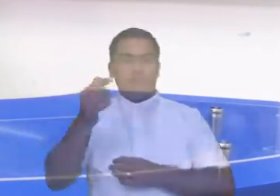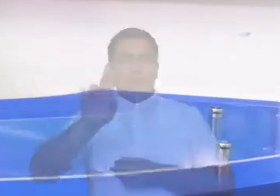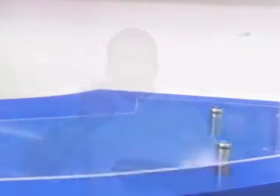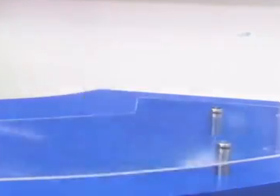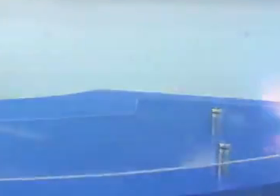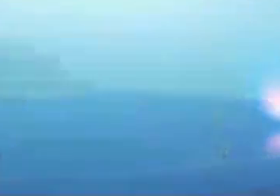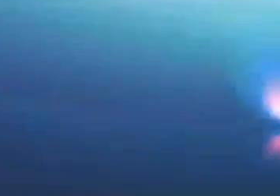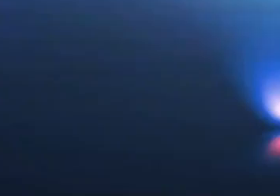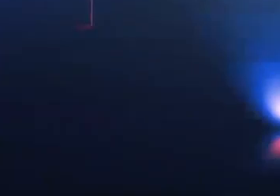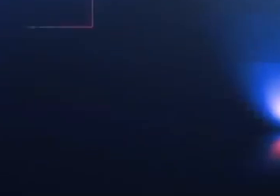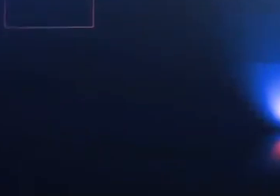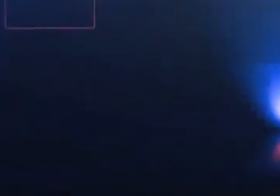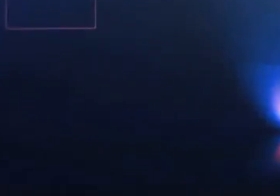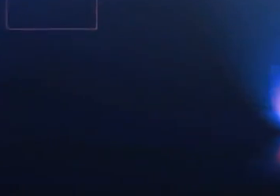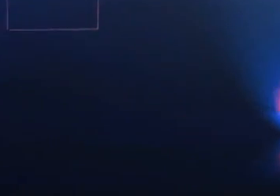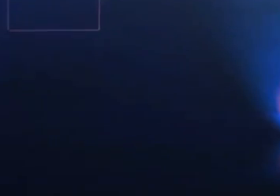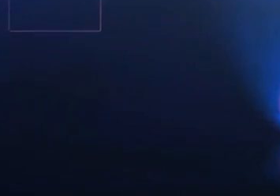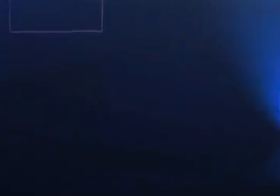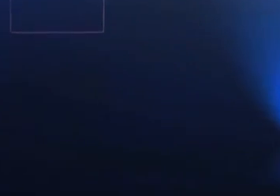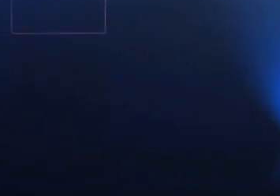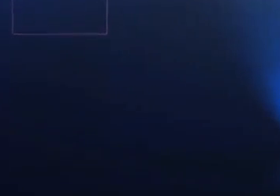informa.